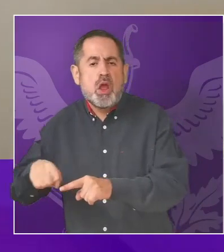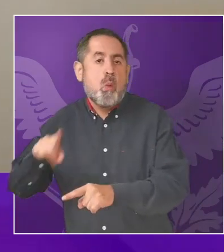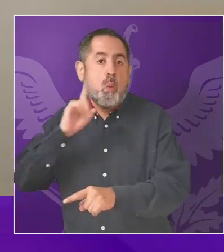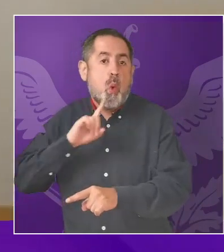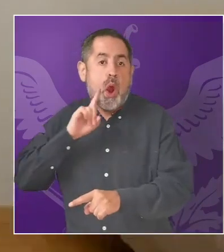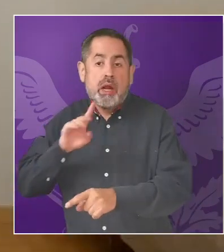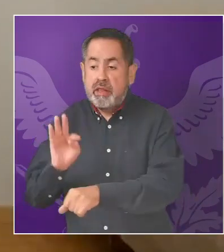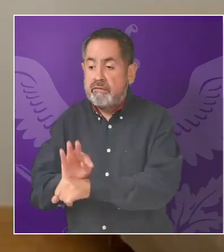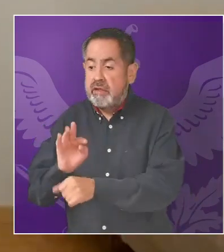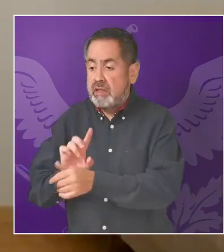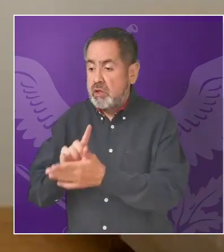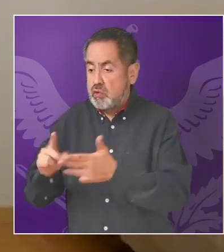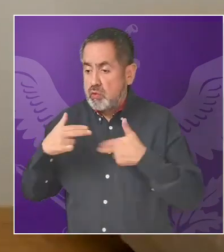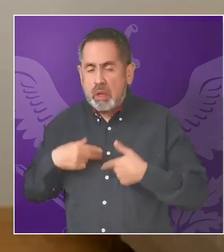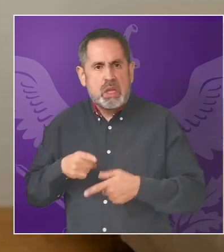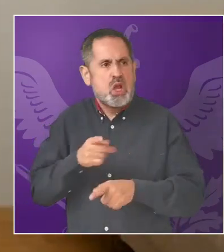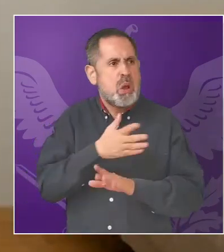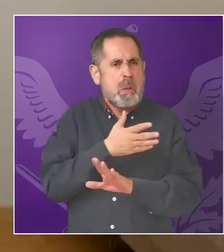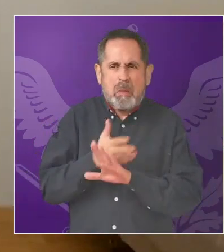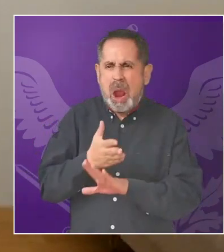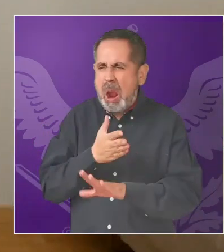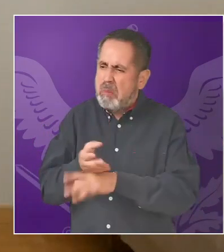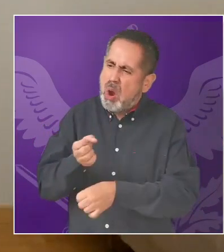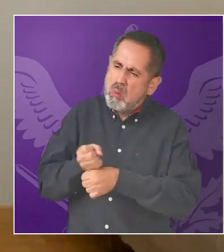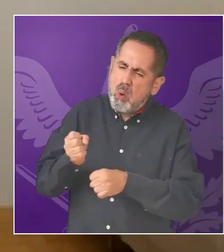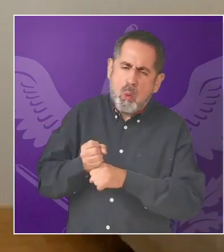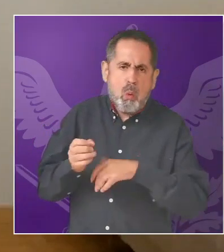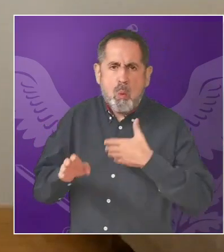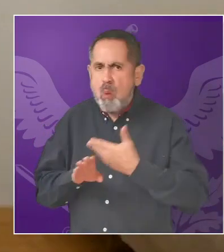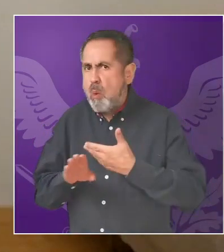derechos humanos, que se ven además